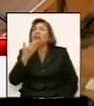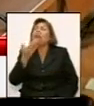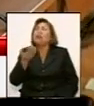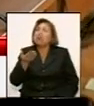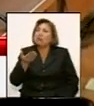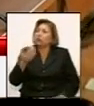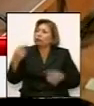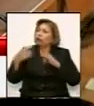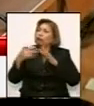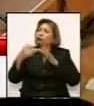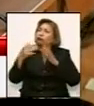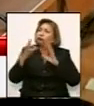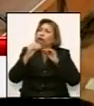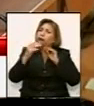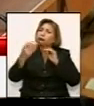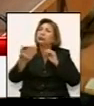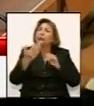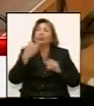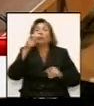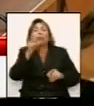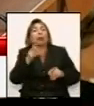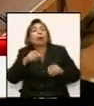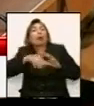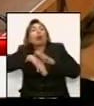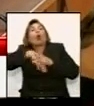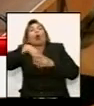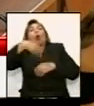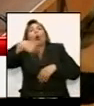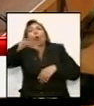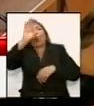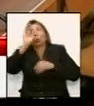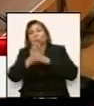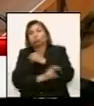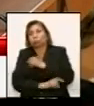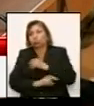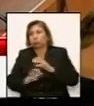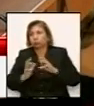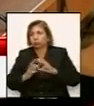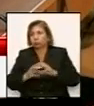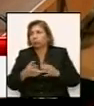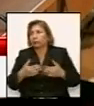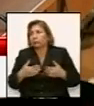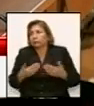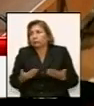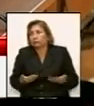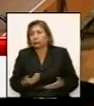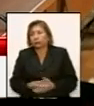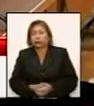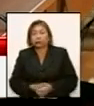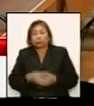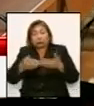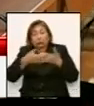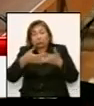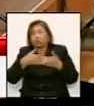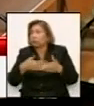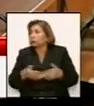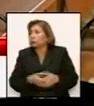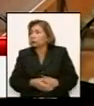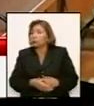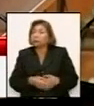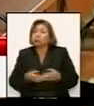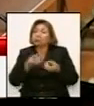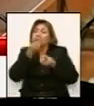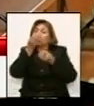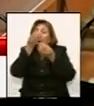el que interactuamos. Puede ser una persona que esté en otro continente y Internet nos ofrece la oportunidad de esa proximidad. La